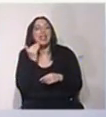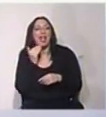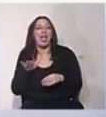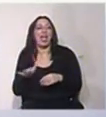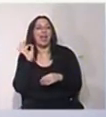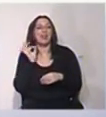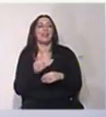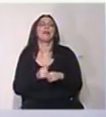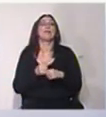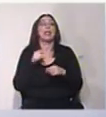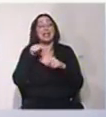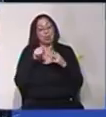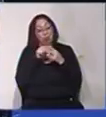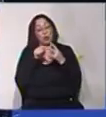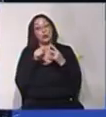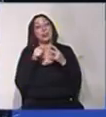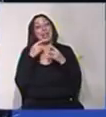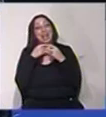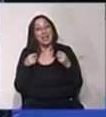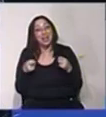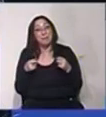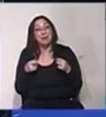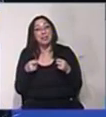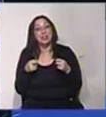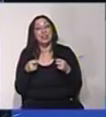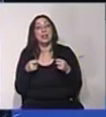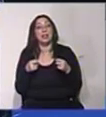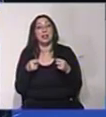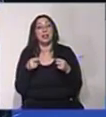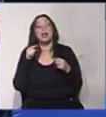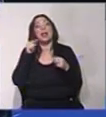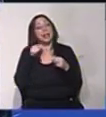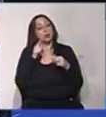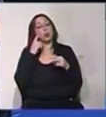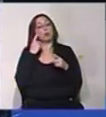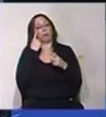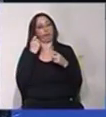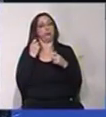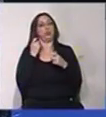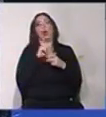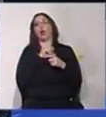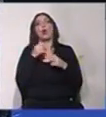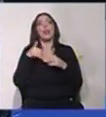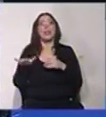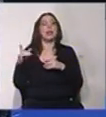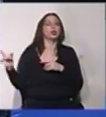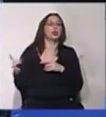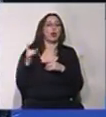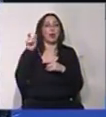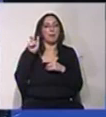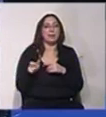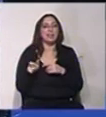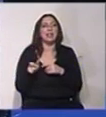Entonces, esos dos elementos son ensombrecen el pronóstico. No dejar sola a la persona, uh-huh.